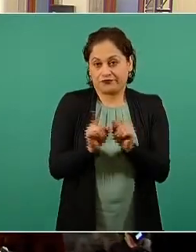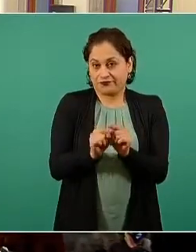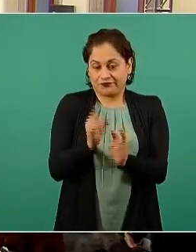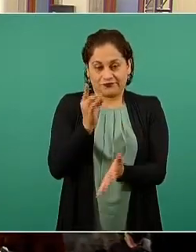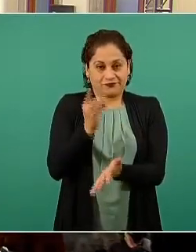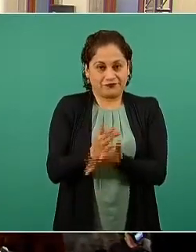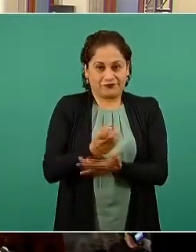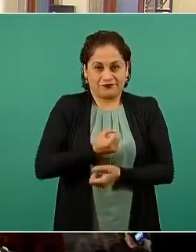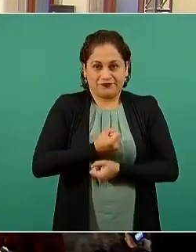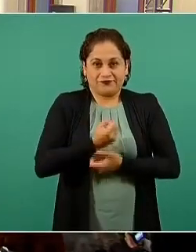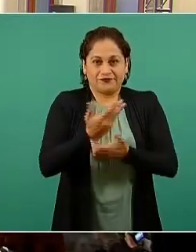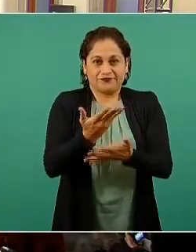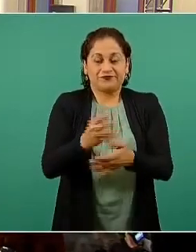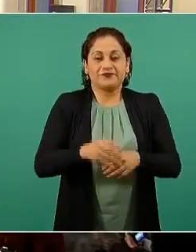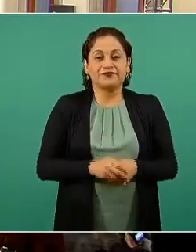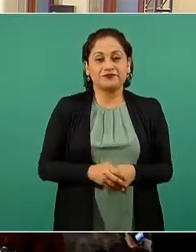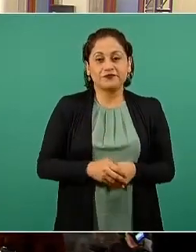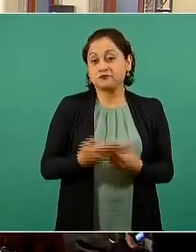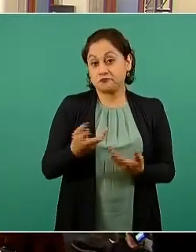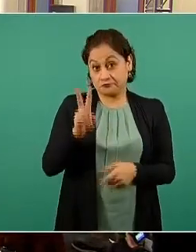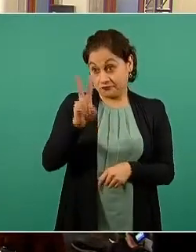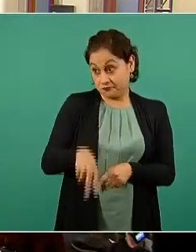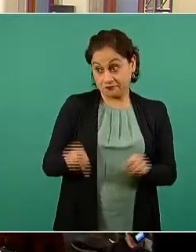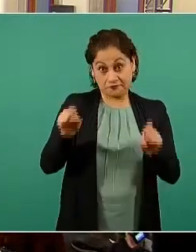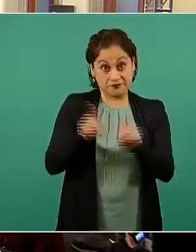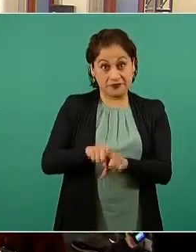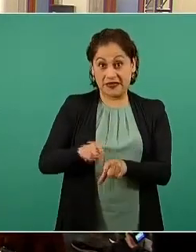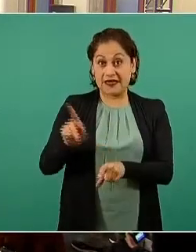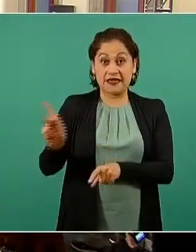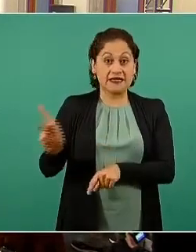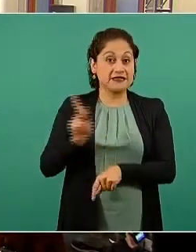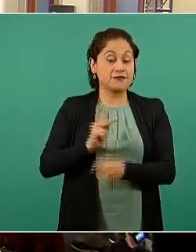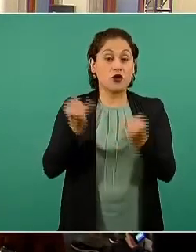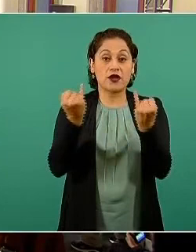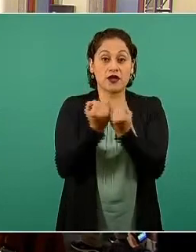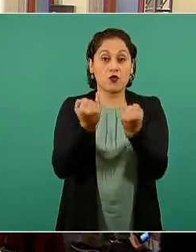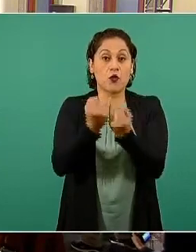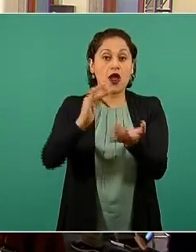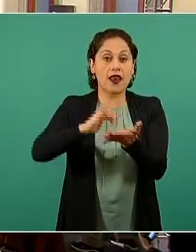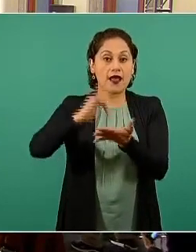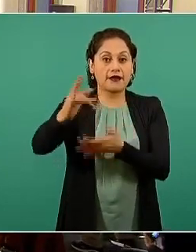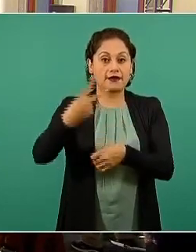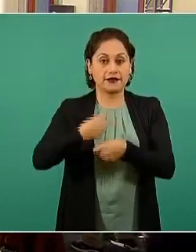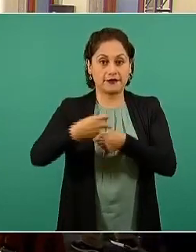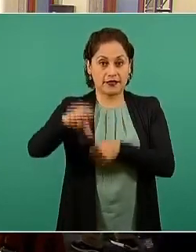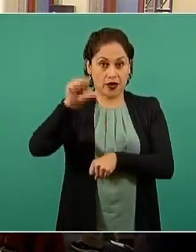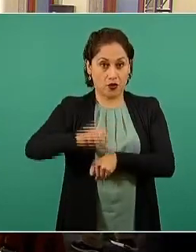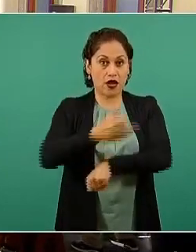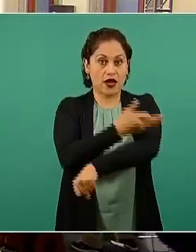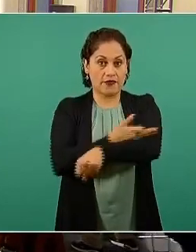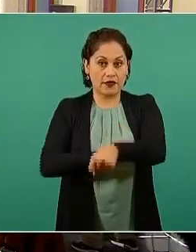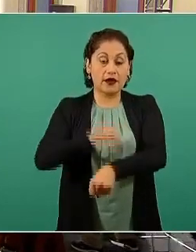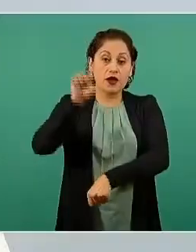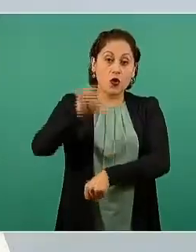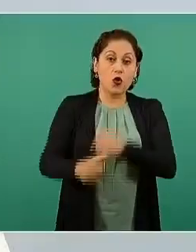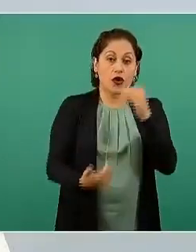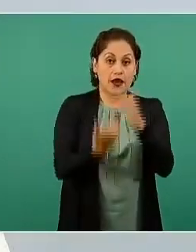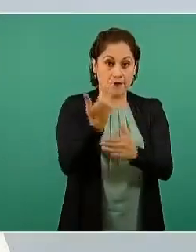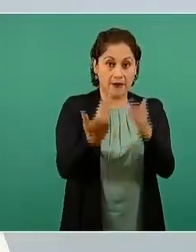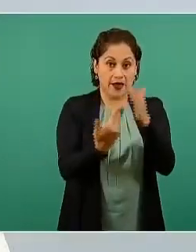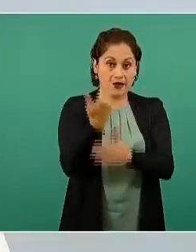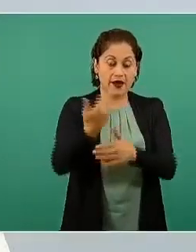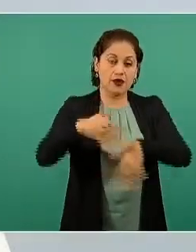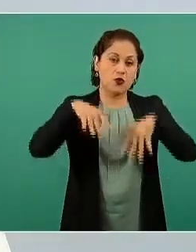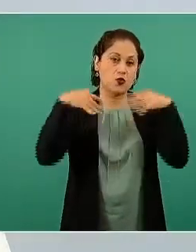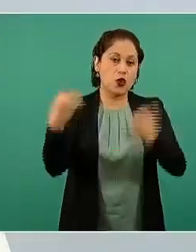hacerme eco del agradecimiento de estar acá esta tarde. Estuvimos esta mañana en las famosas mañaneras del presidente